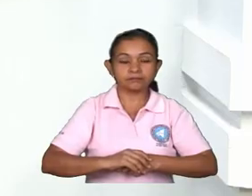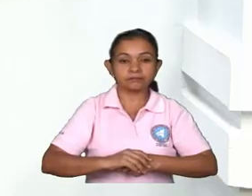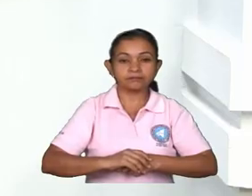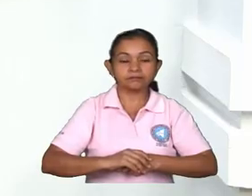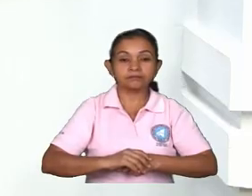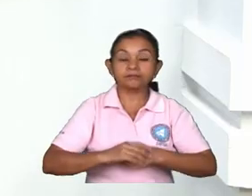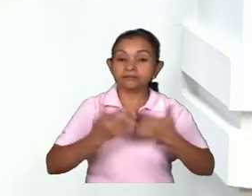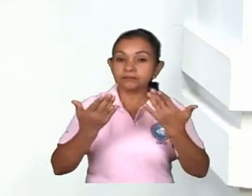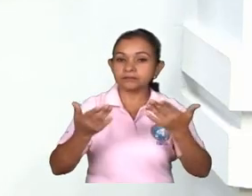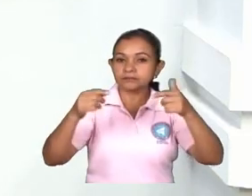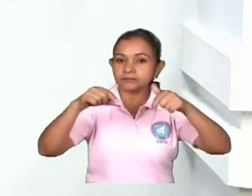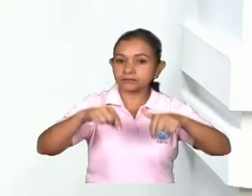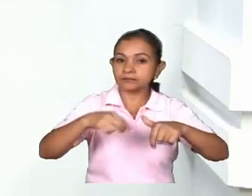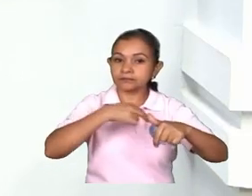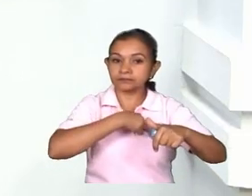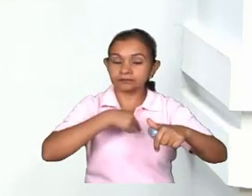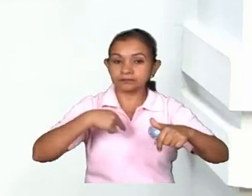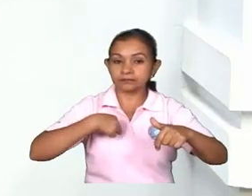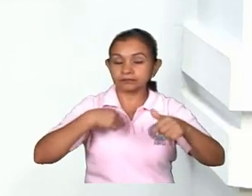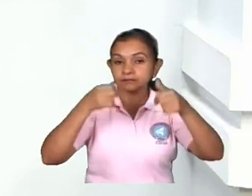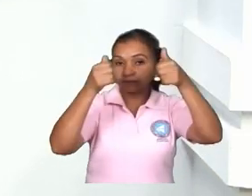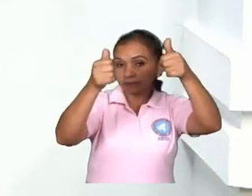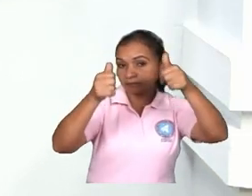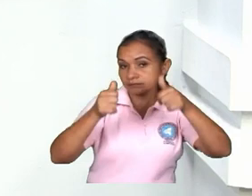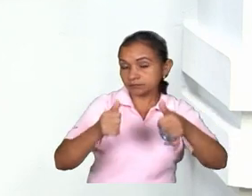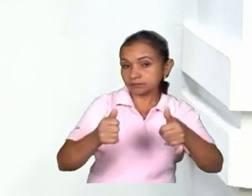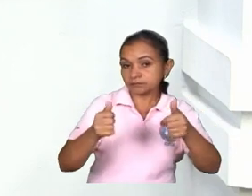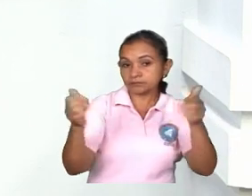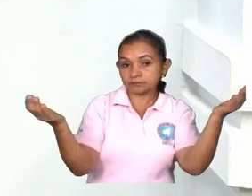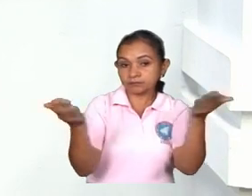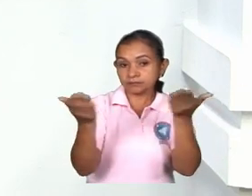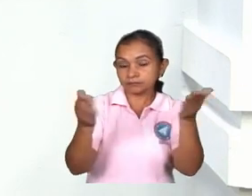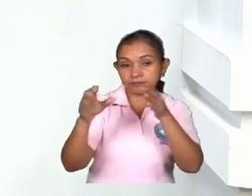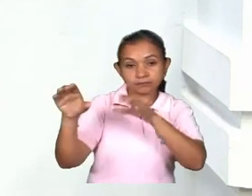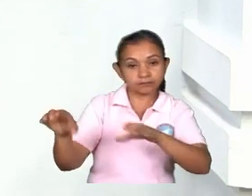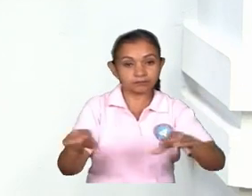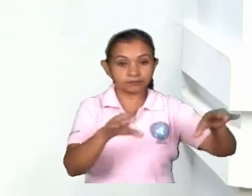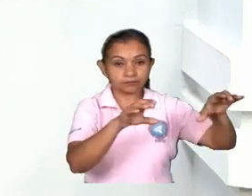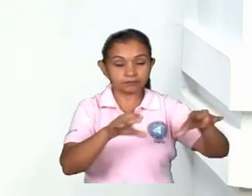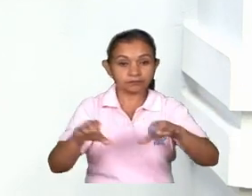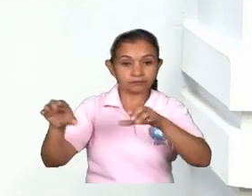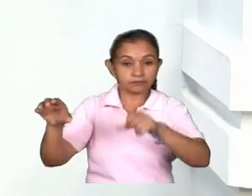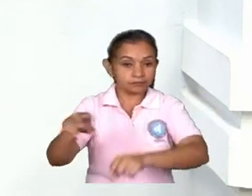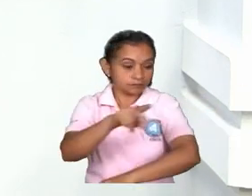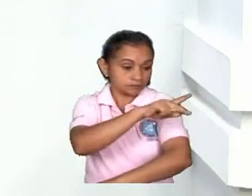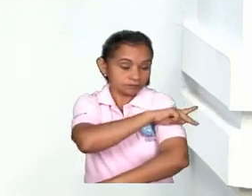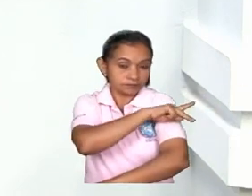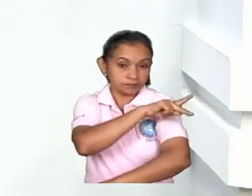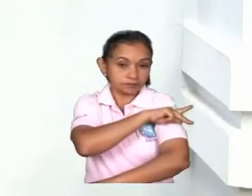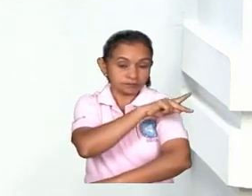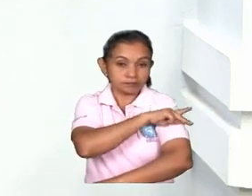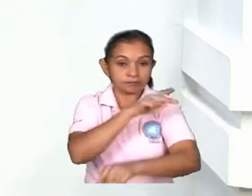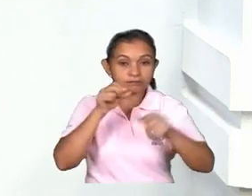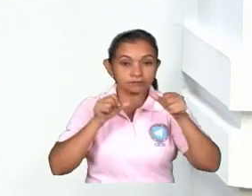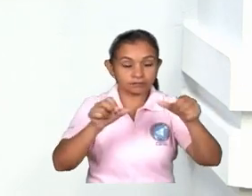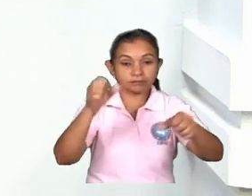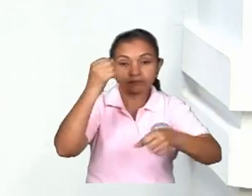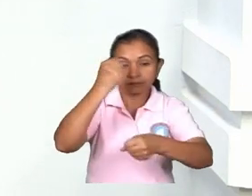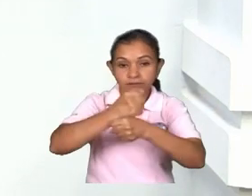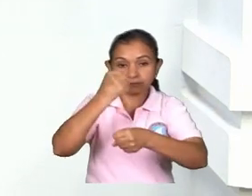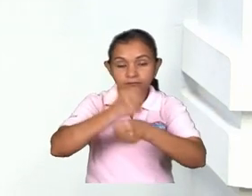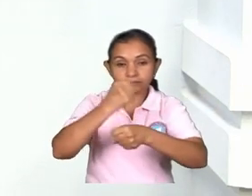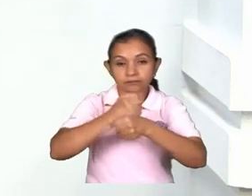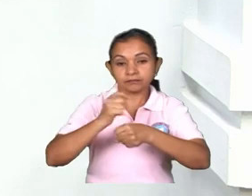Bien, en estos momentos les vamos a presentar precisamente las acciones emprendidas por la Policía Nacional, quienes continúan trabajando